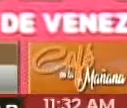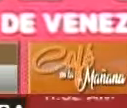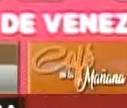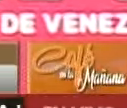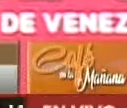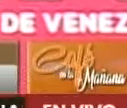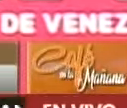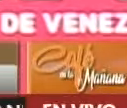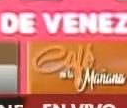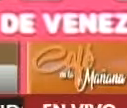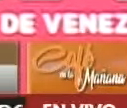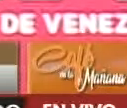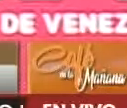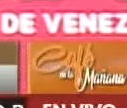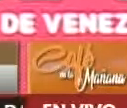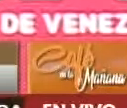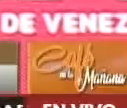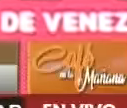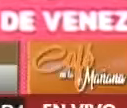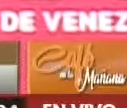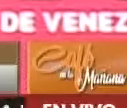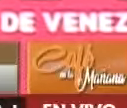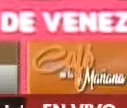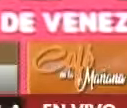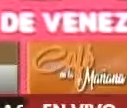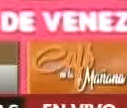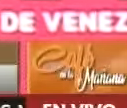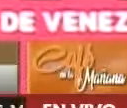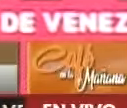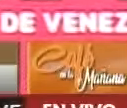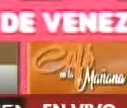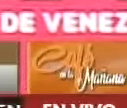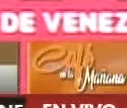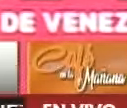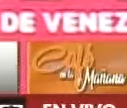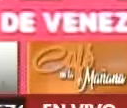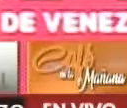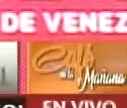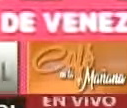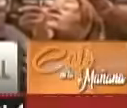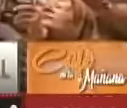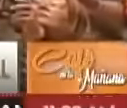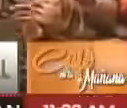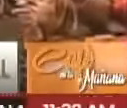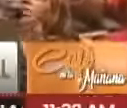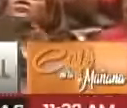del Partido Socialista Unido de Venezuela. Desde aquí le enviamos, vamos a enviarle un saludo.